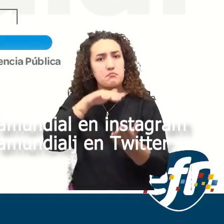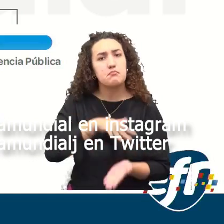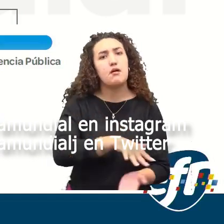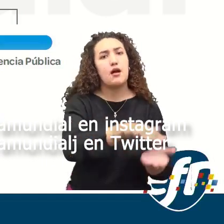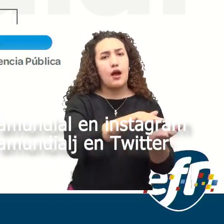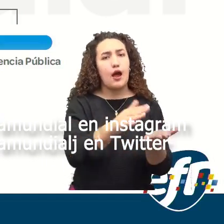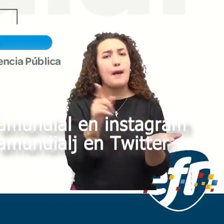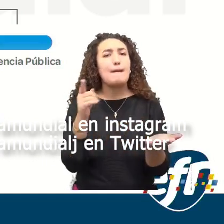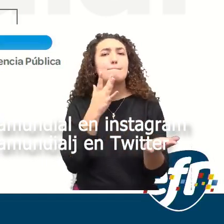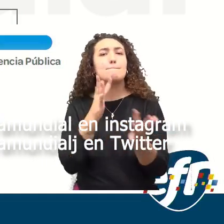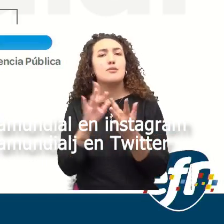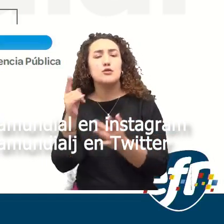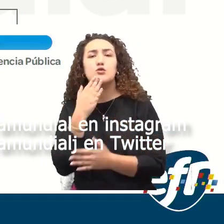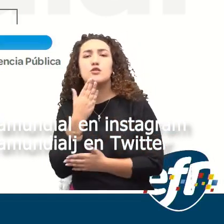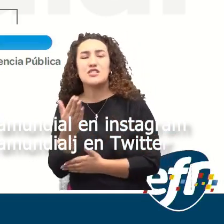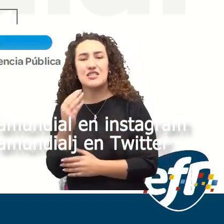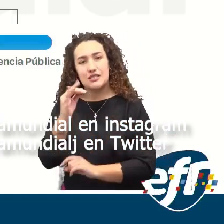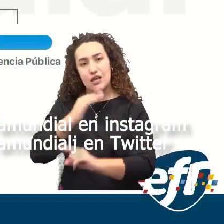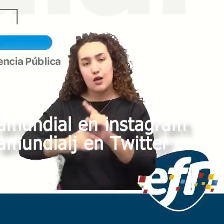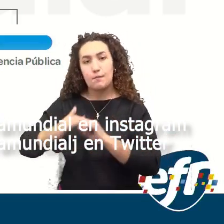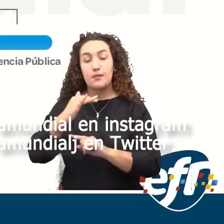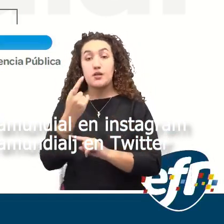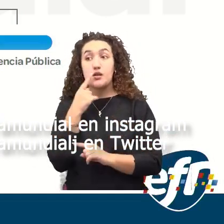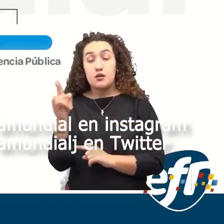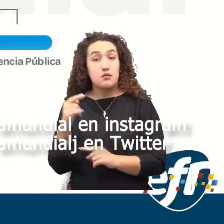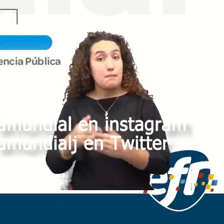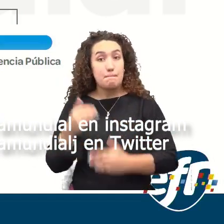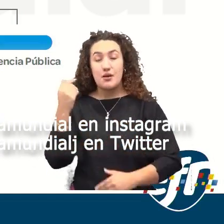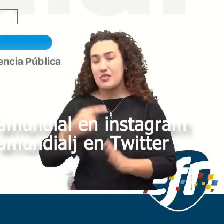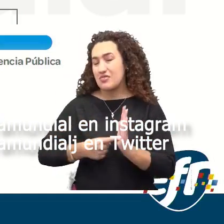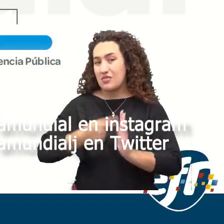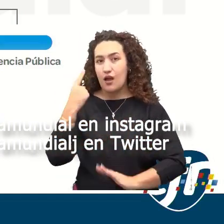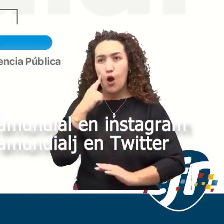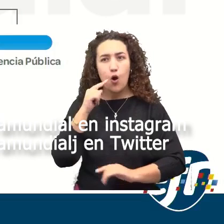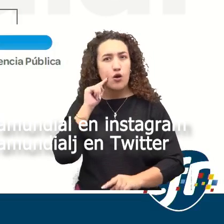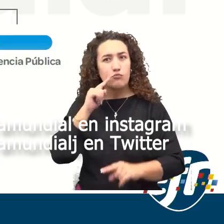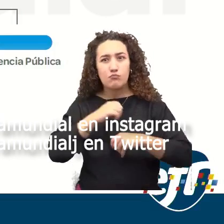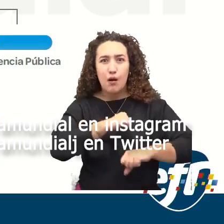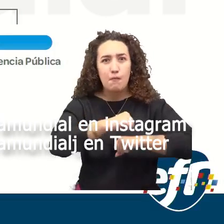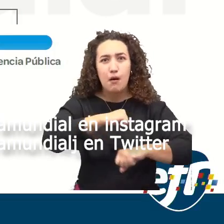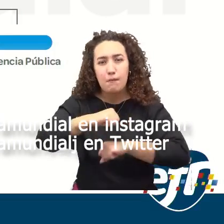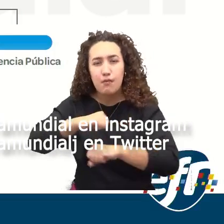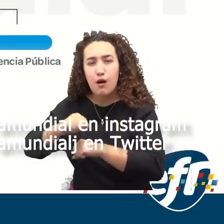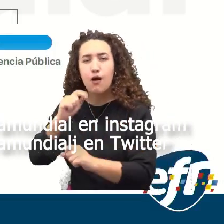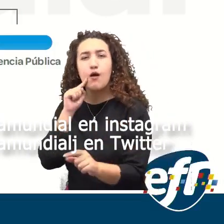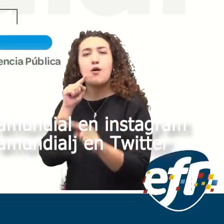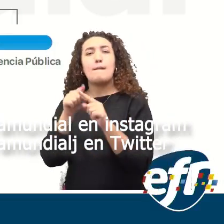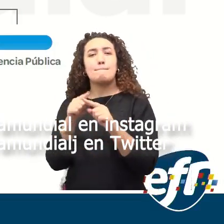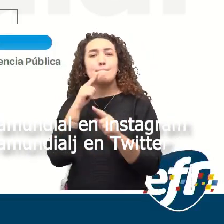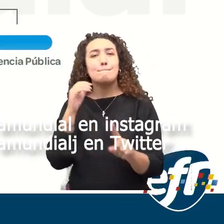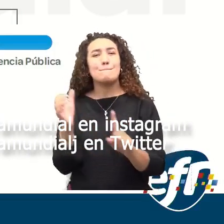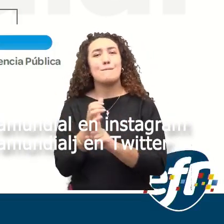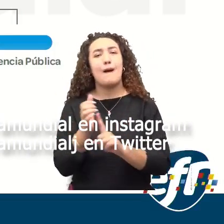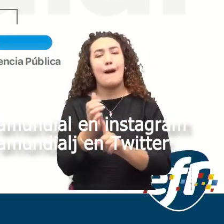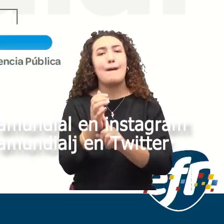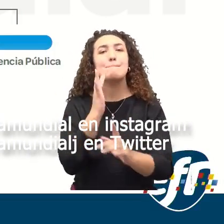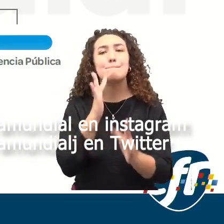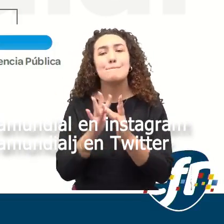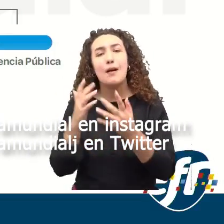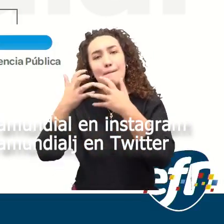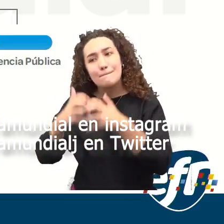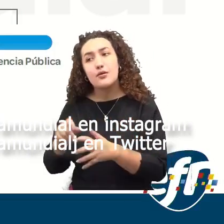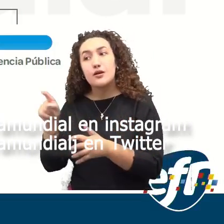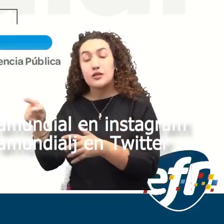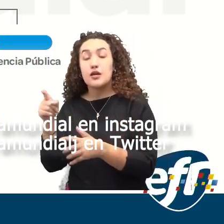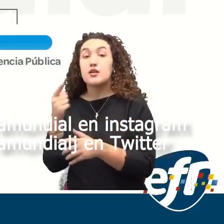Licencias Ambientales. Inmediatamente se iniciaron las acciones para lograr nuevamente, por parte del concesionario, que reitero tiene esta